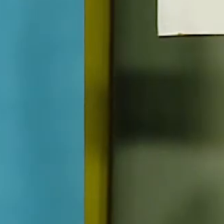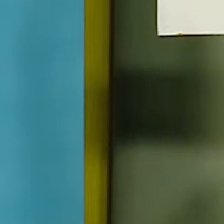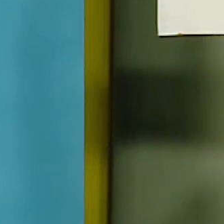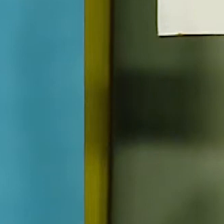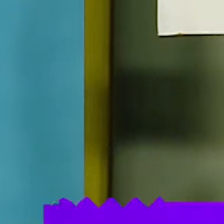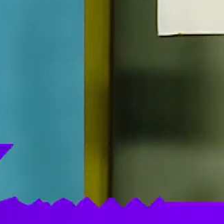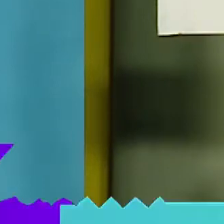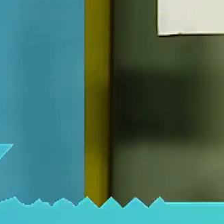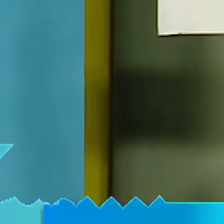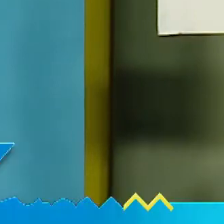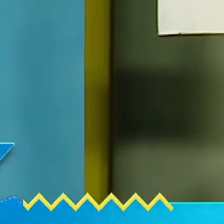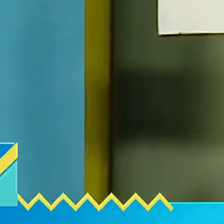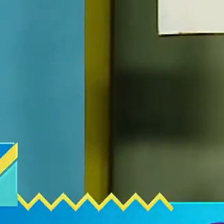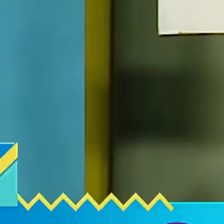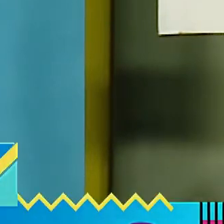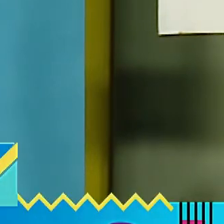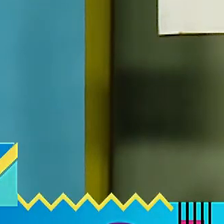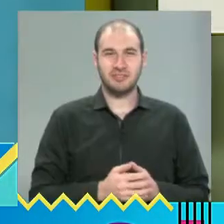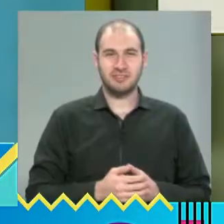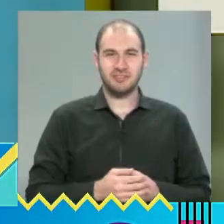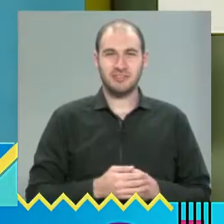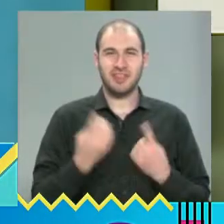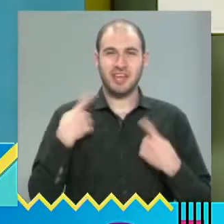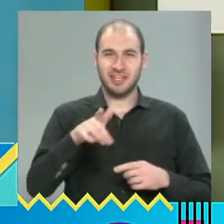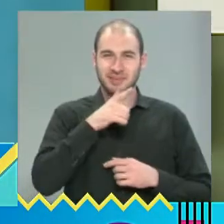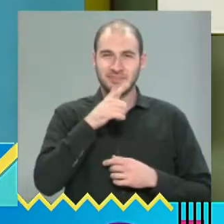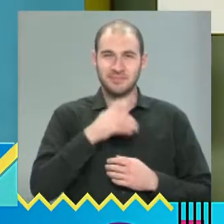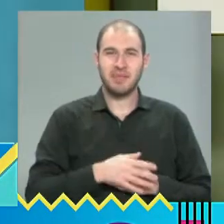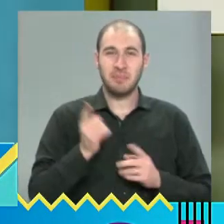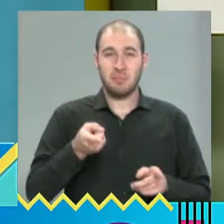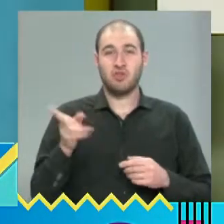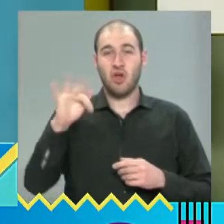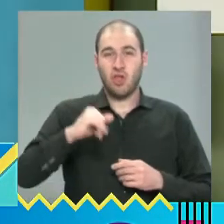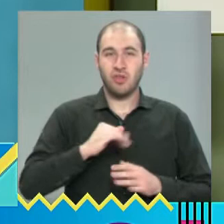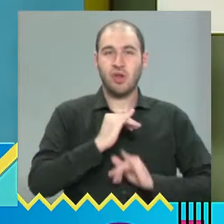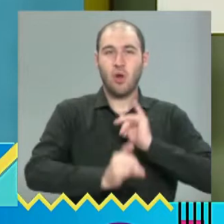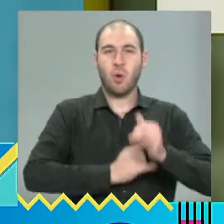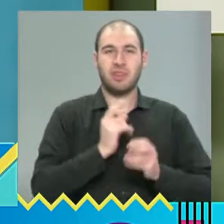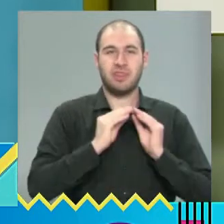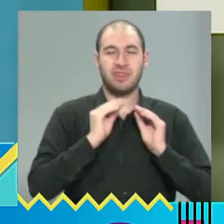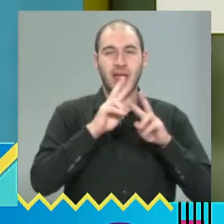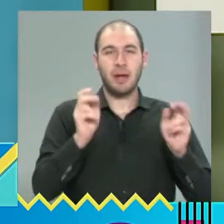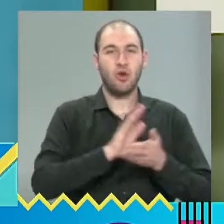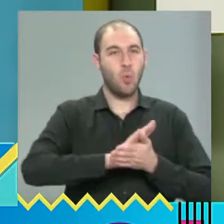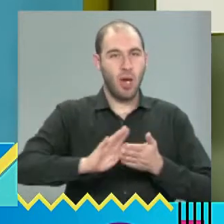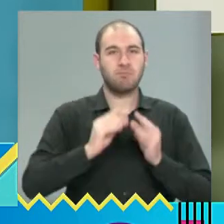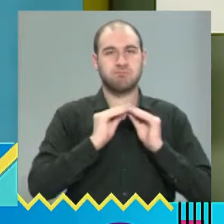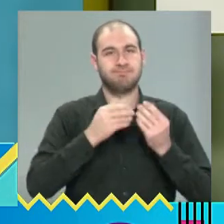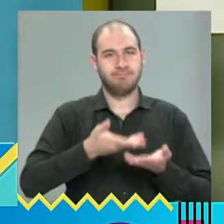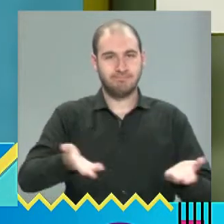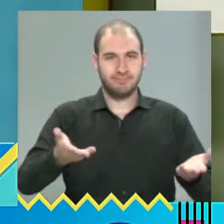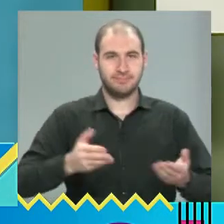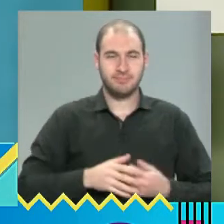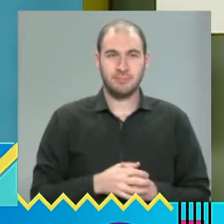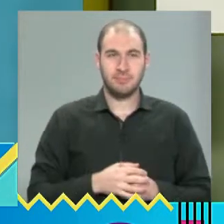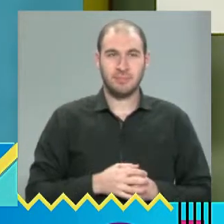Muy buen arranque de semana para todos, bienvenidos a un nuevo Distintos Parecidos, como todos los días planteando un nuevo tema a debatir.